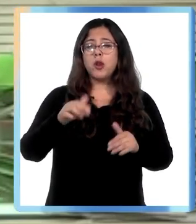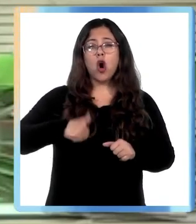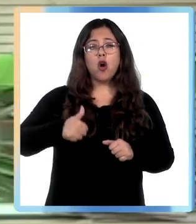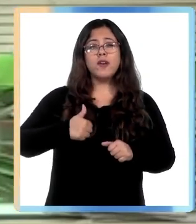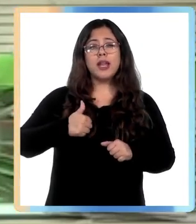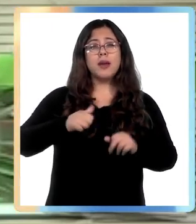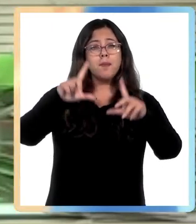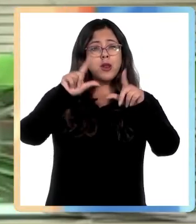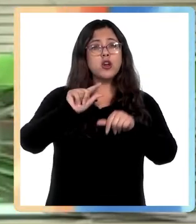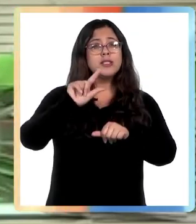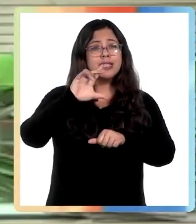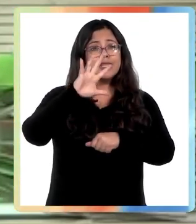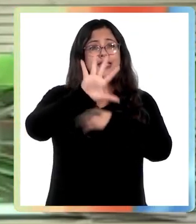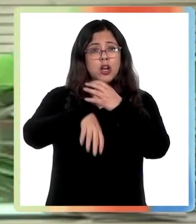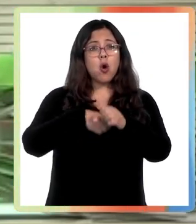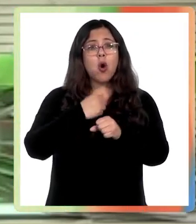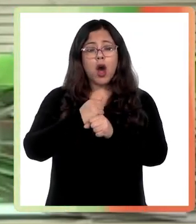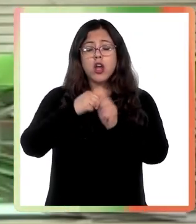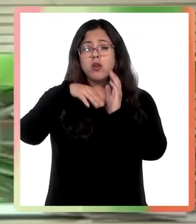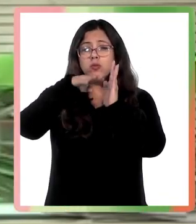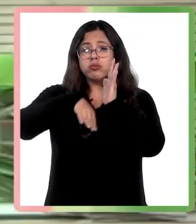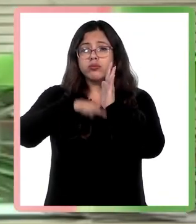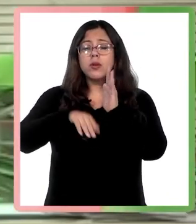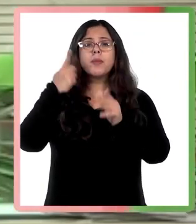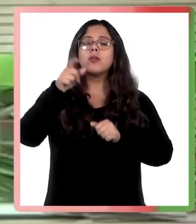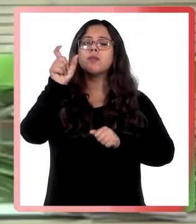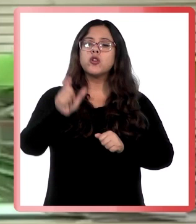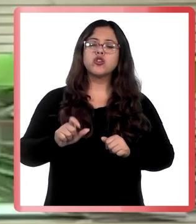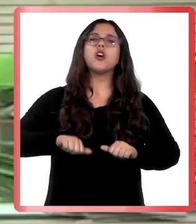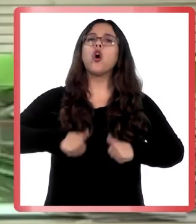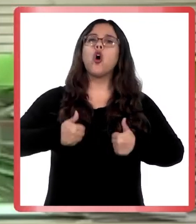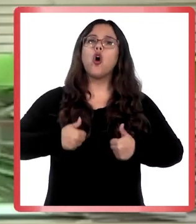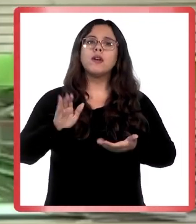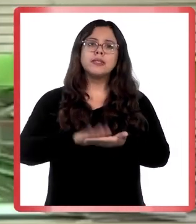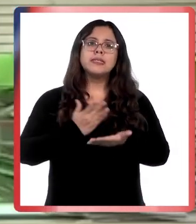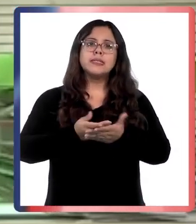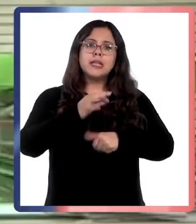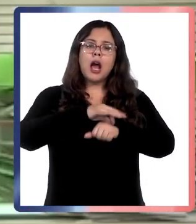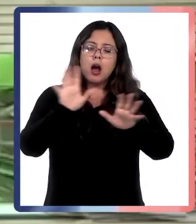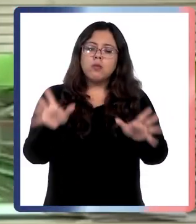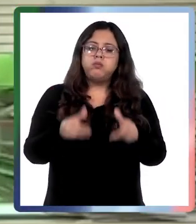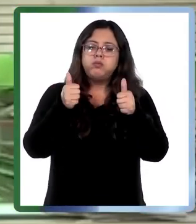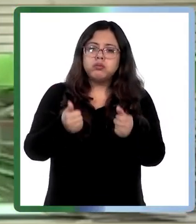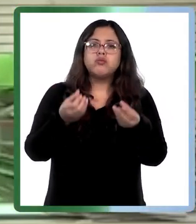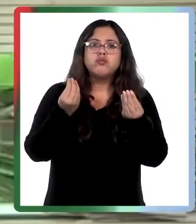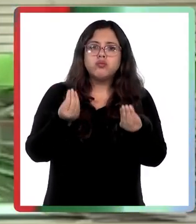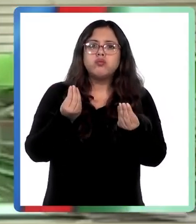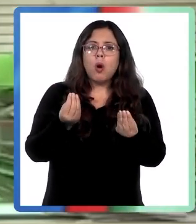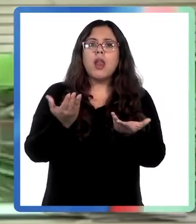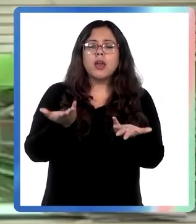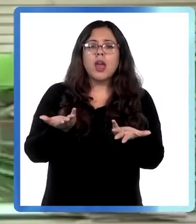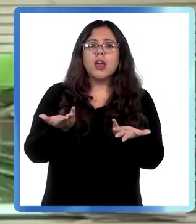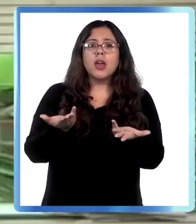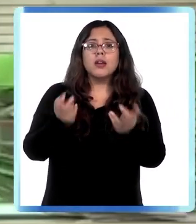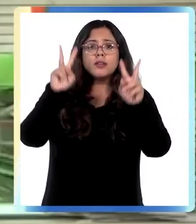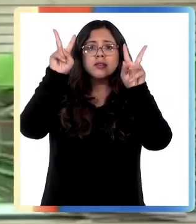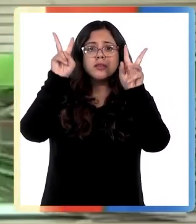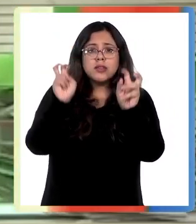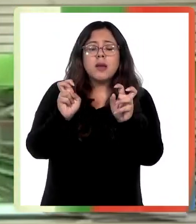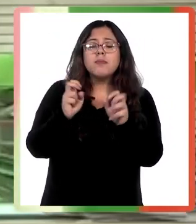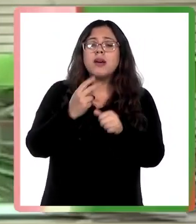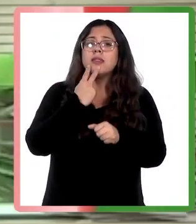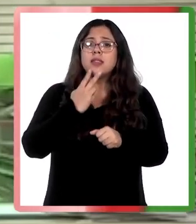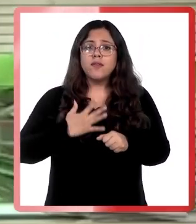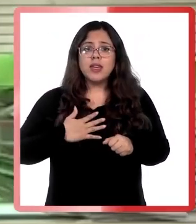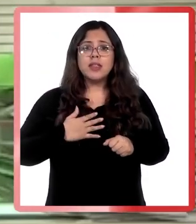¿ya? Pero si uno tiene un paciente joven y sano, que tiene una buena expectativa de vida y tiene